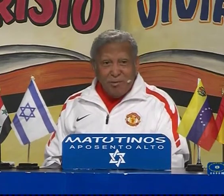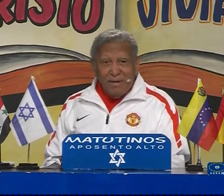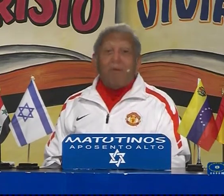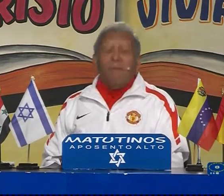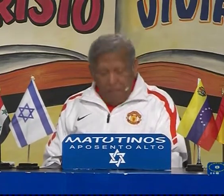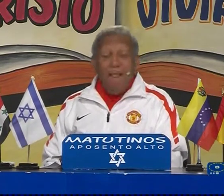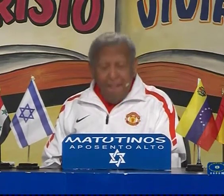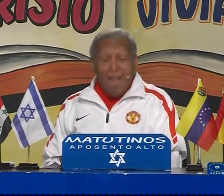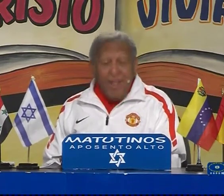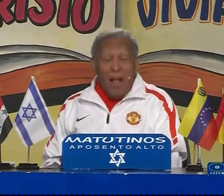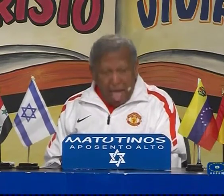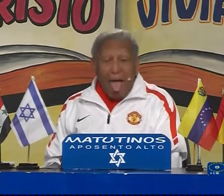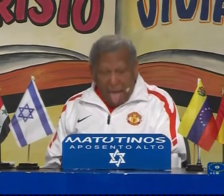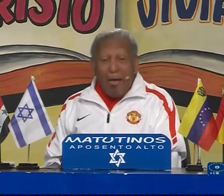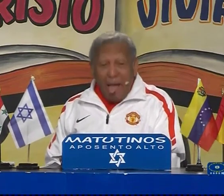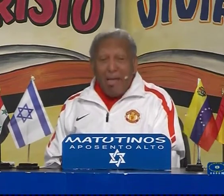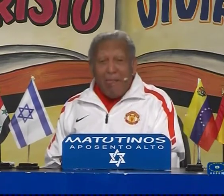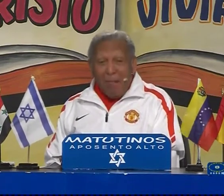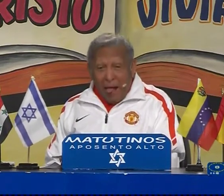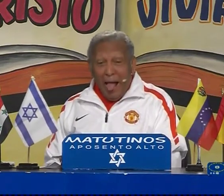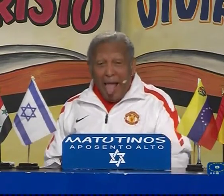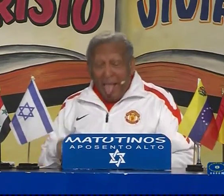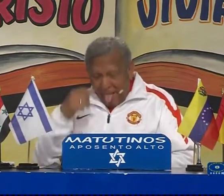Era soberbio,